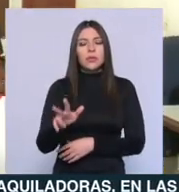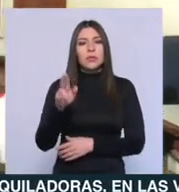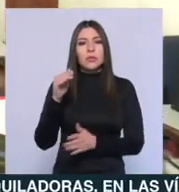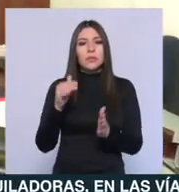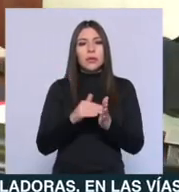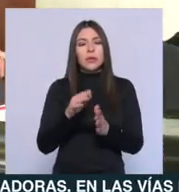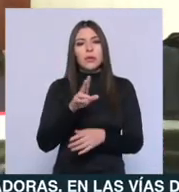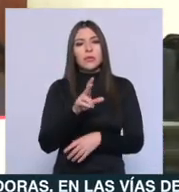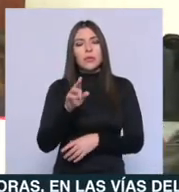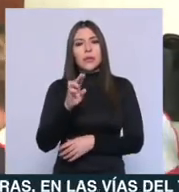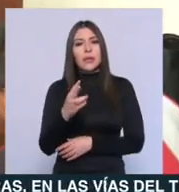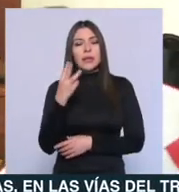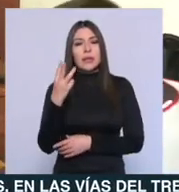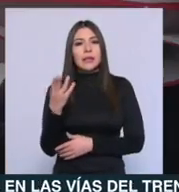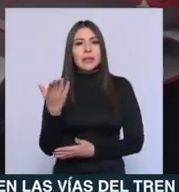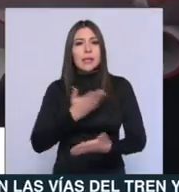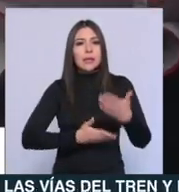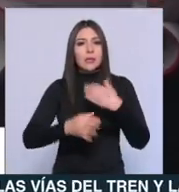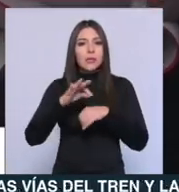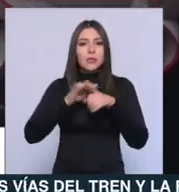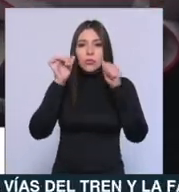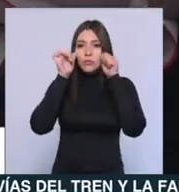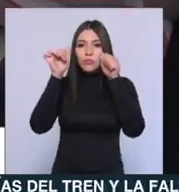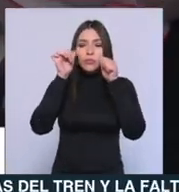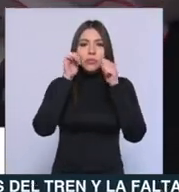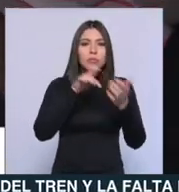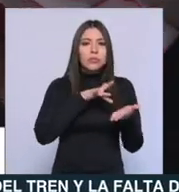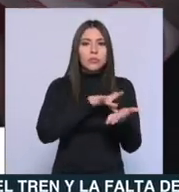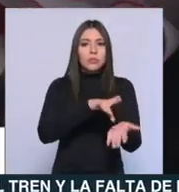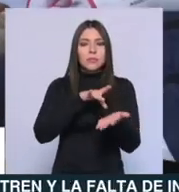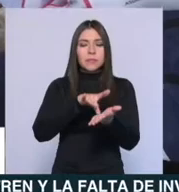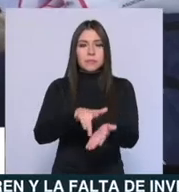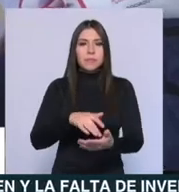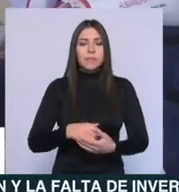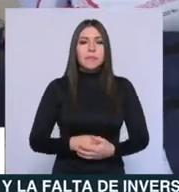5,748,983 servicios médicos. En las imágenes, Joel